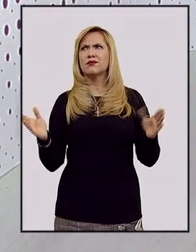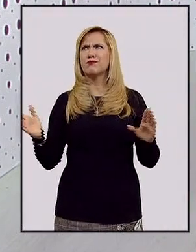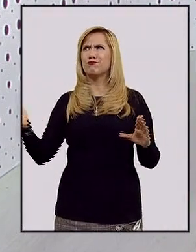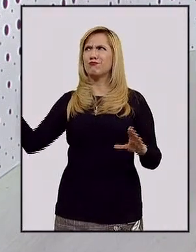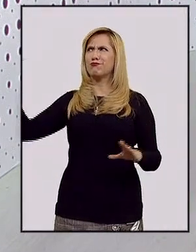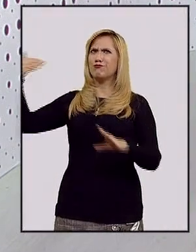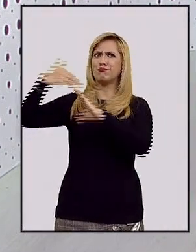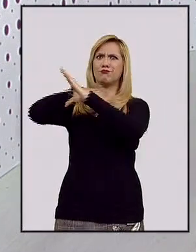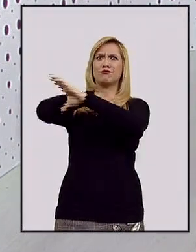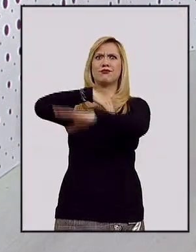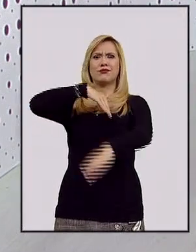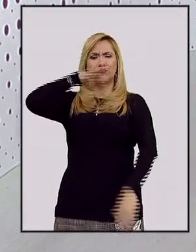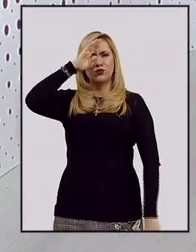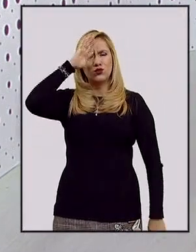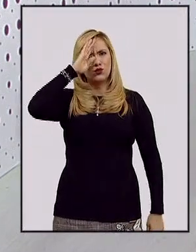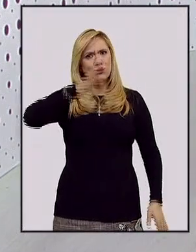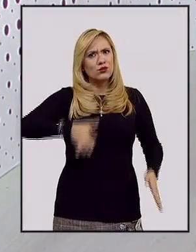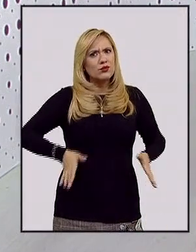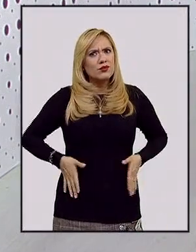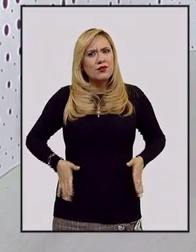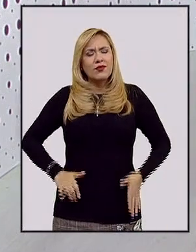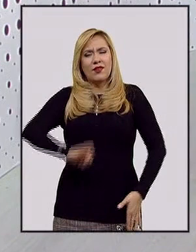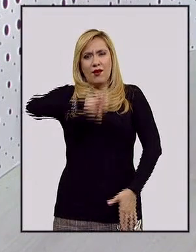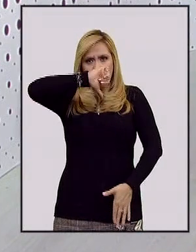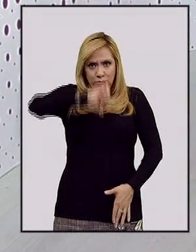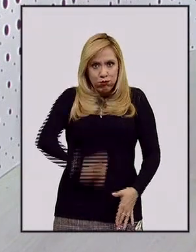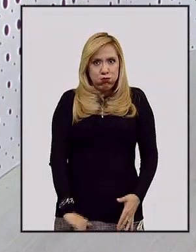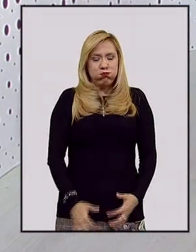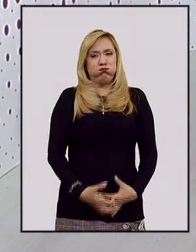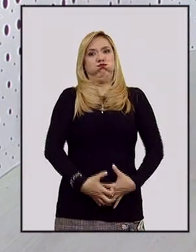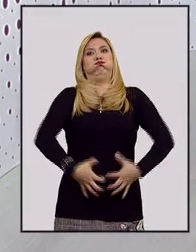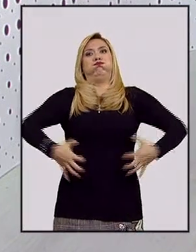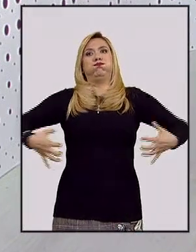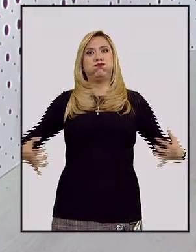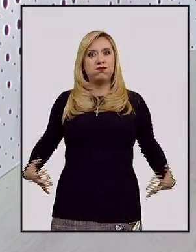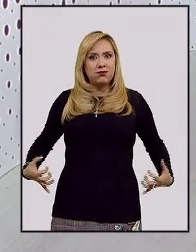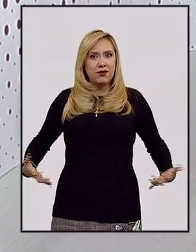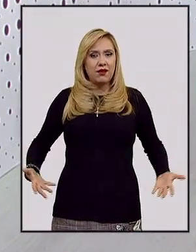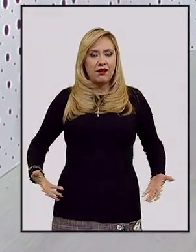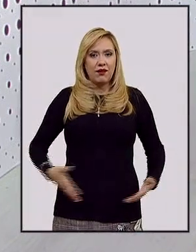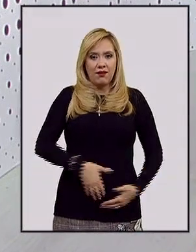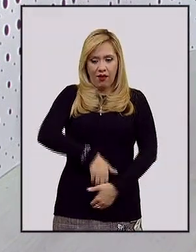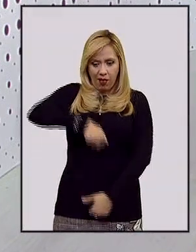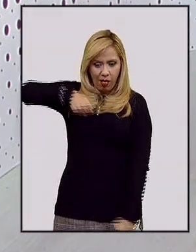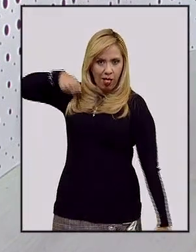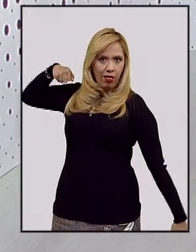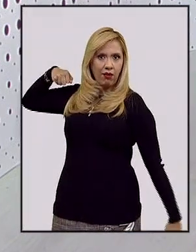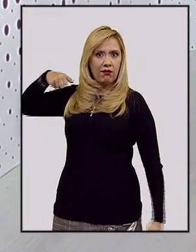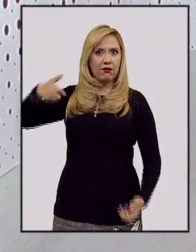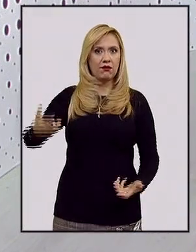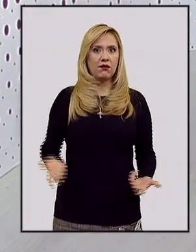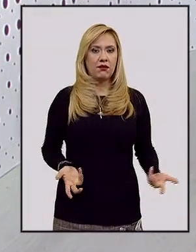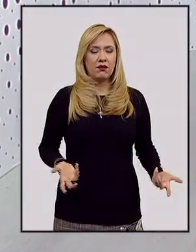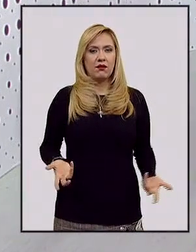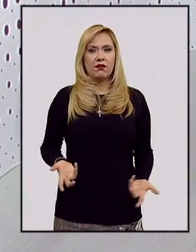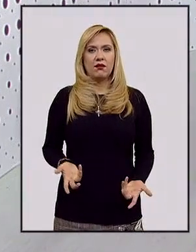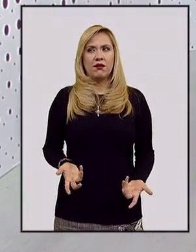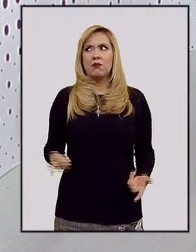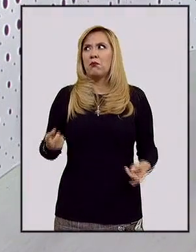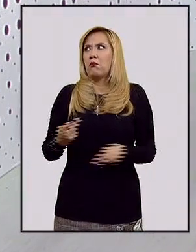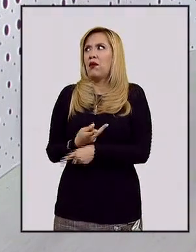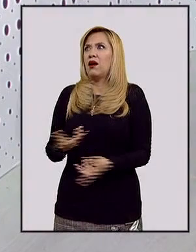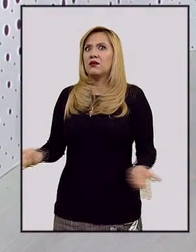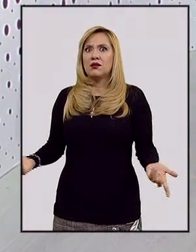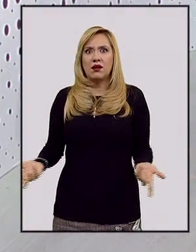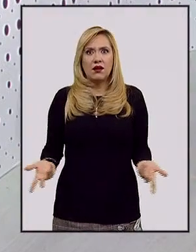con una cirugía de ese tamaño donde te abren de lado a lado en capas y ¿qué pasa, no?